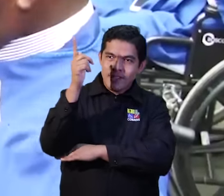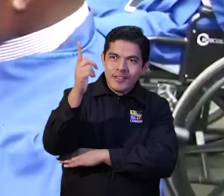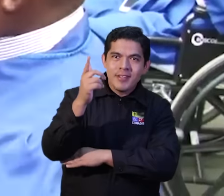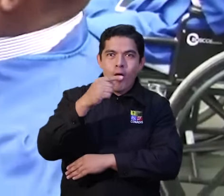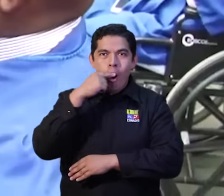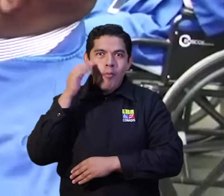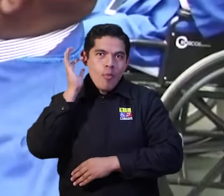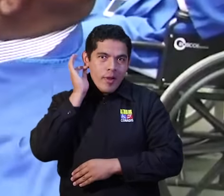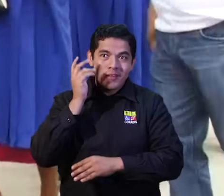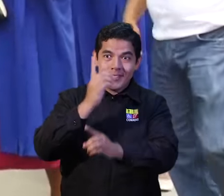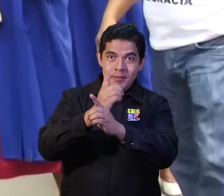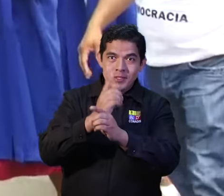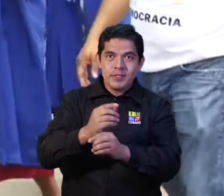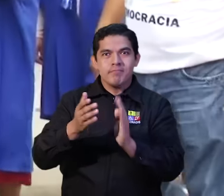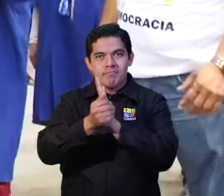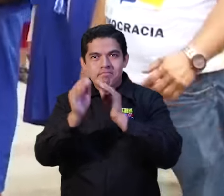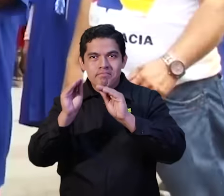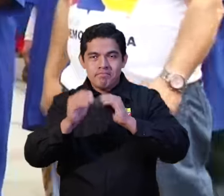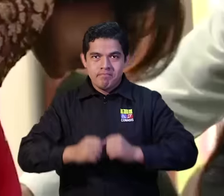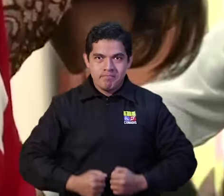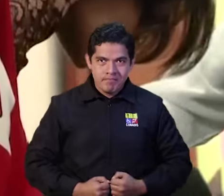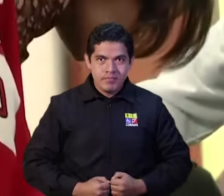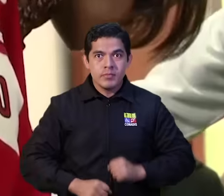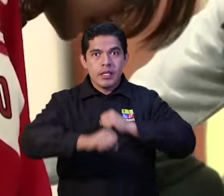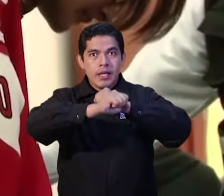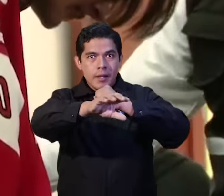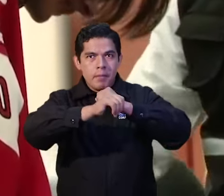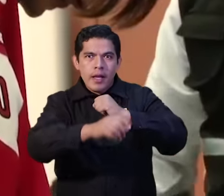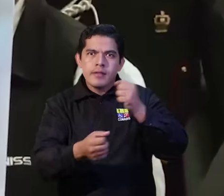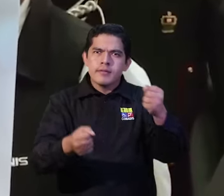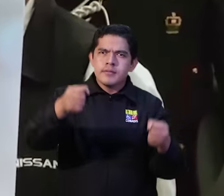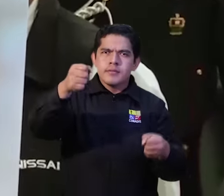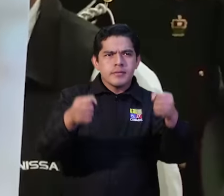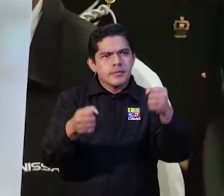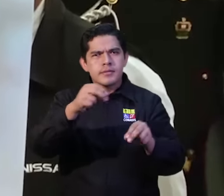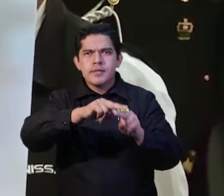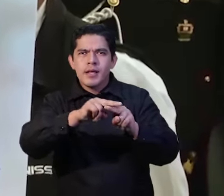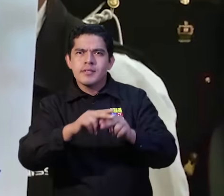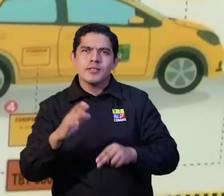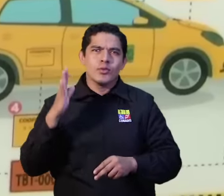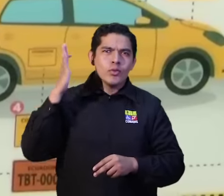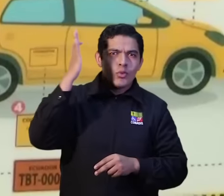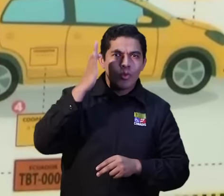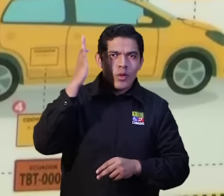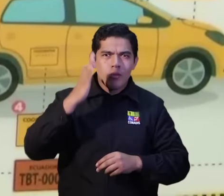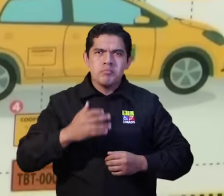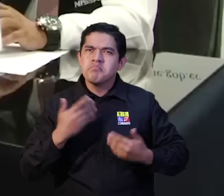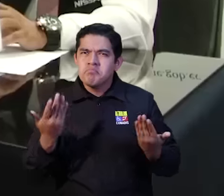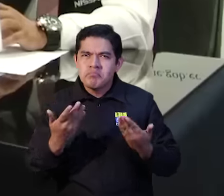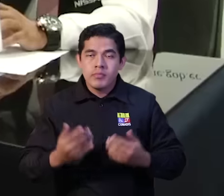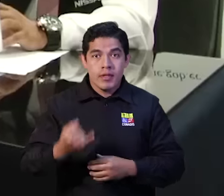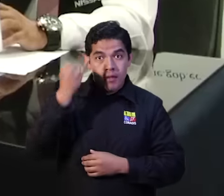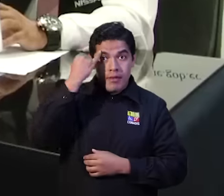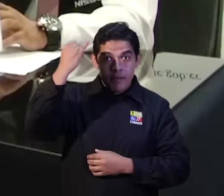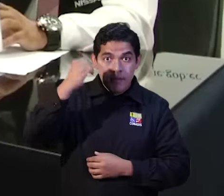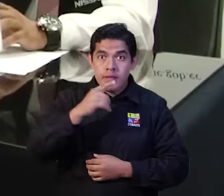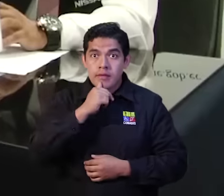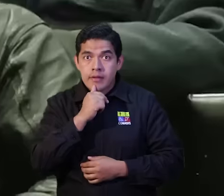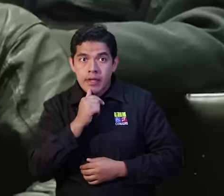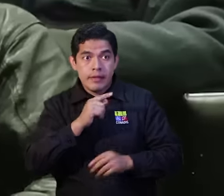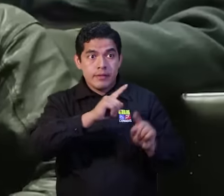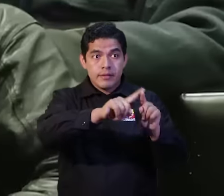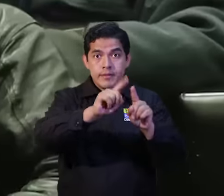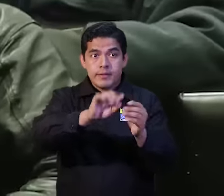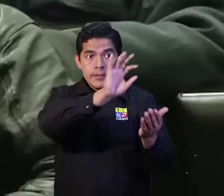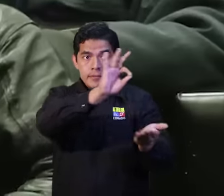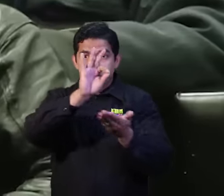y Lideresas para Personas con Discapacidad. Campaña Democracia sobre Ruedas en Tungurahua. En esta iniciativa